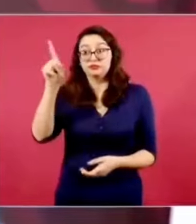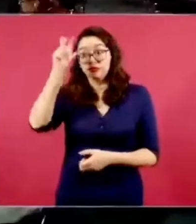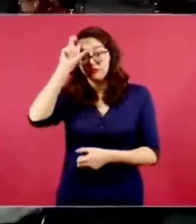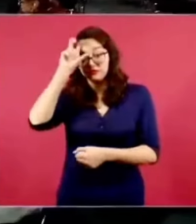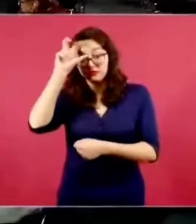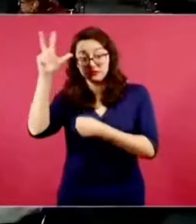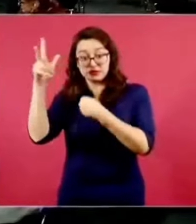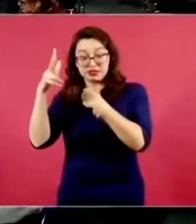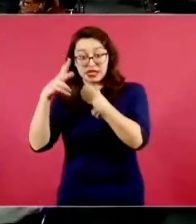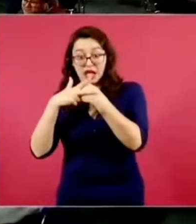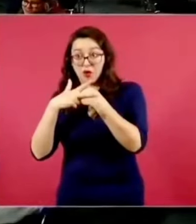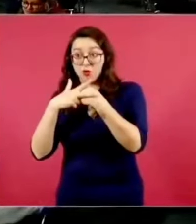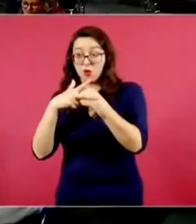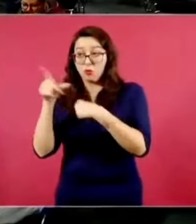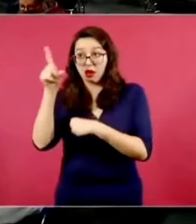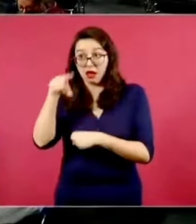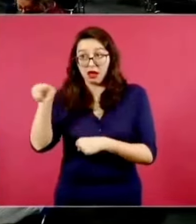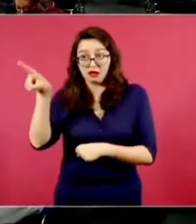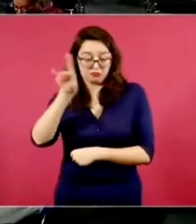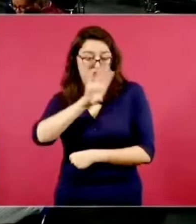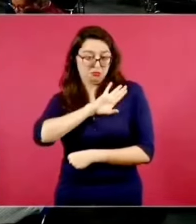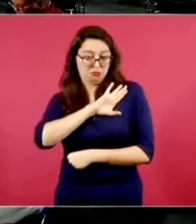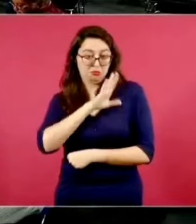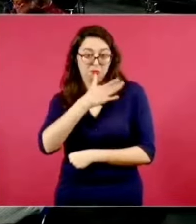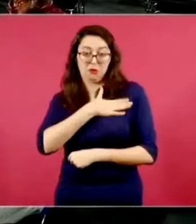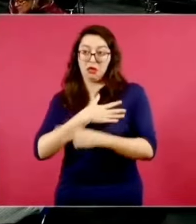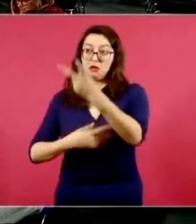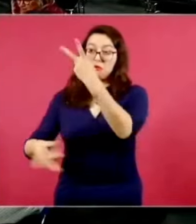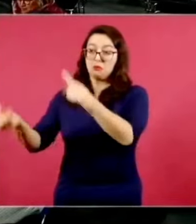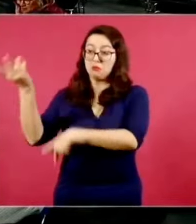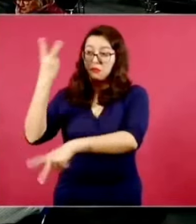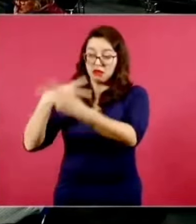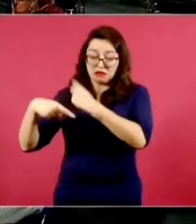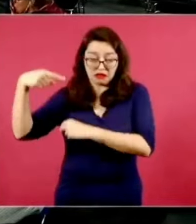no nos trajeron la